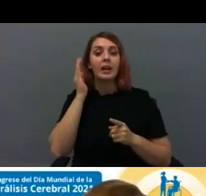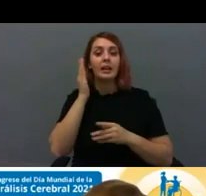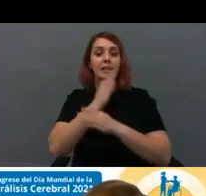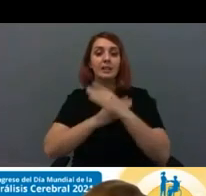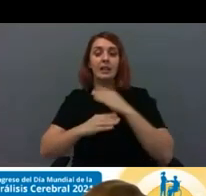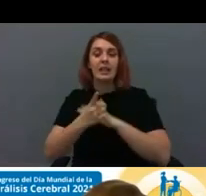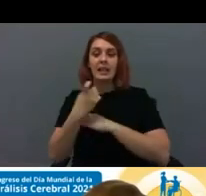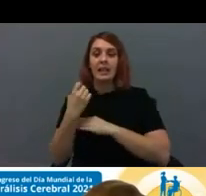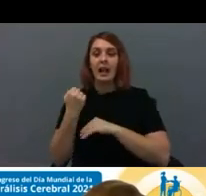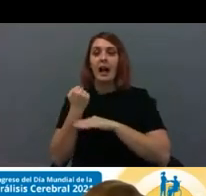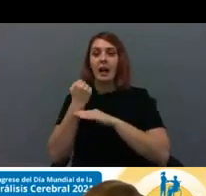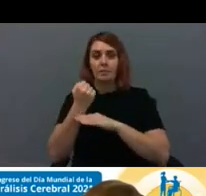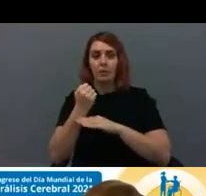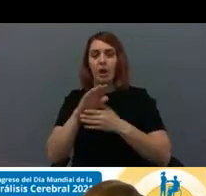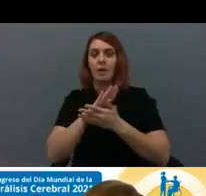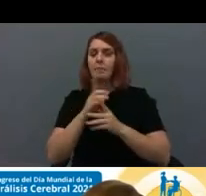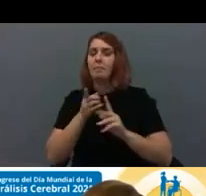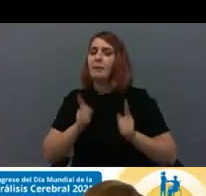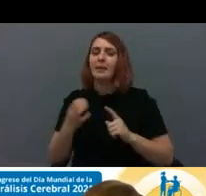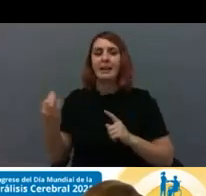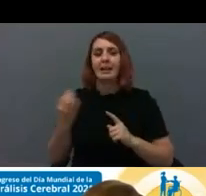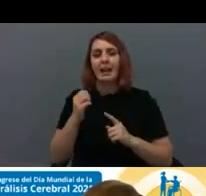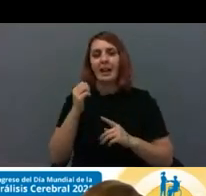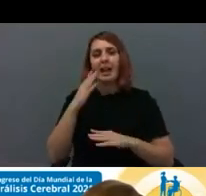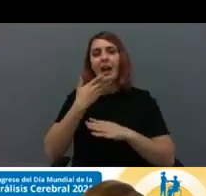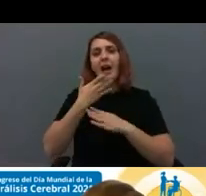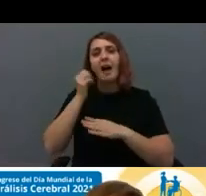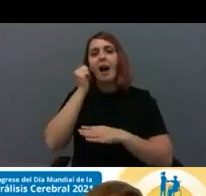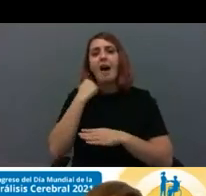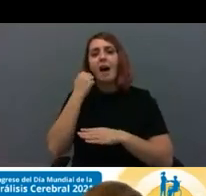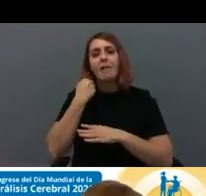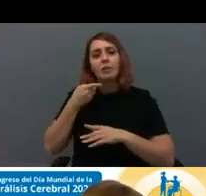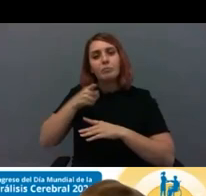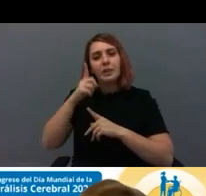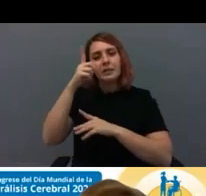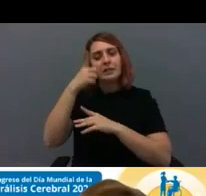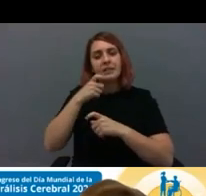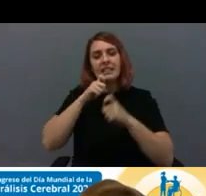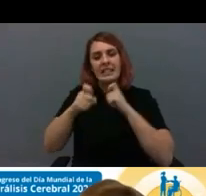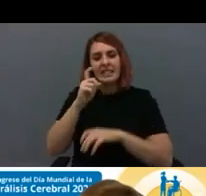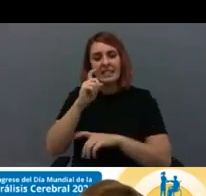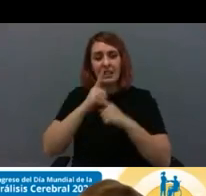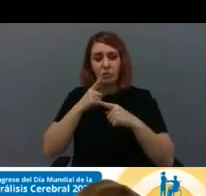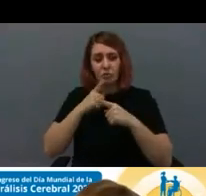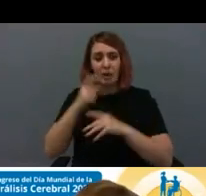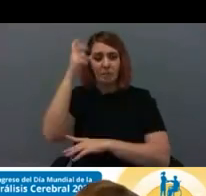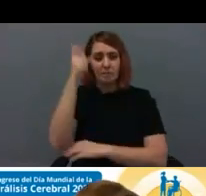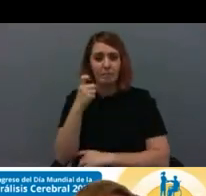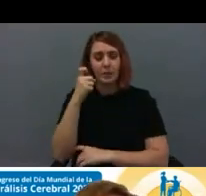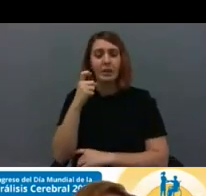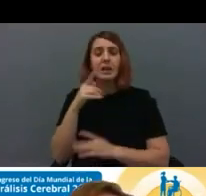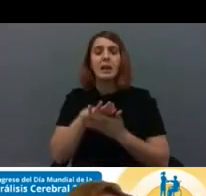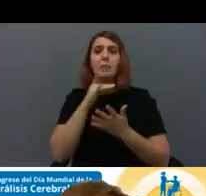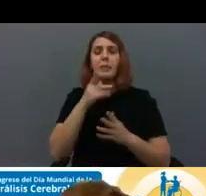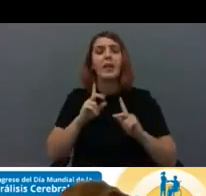de apoyo. Había varias intervenciones en las instituciones que decía cómo evitar que las cuidadoras o cuidadores puedan haber esos malos